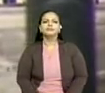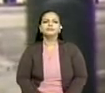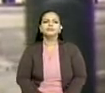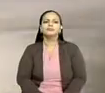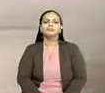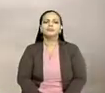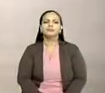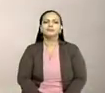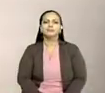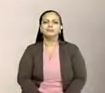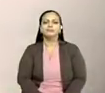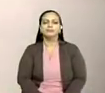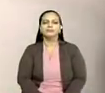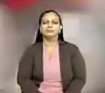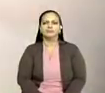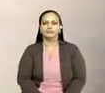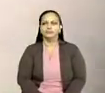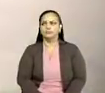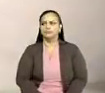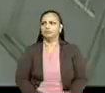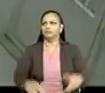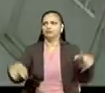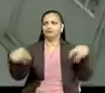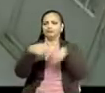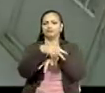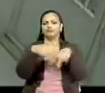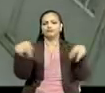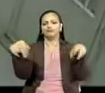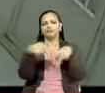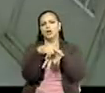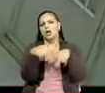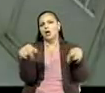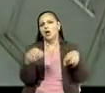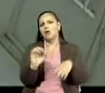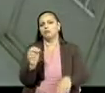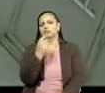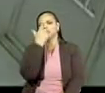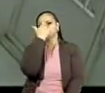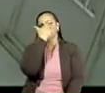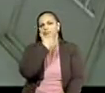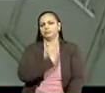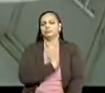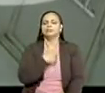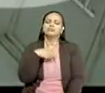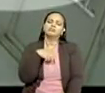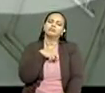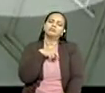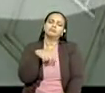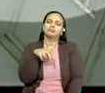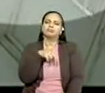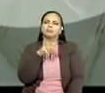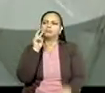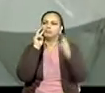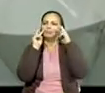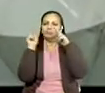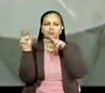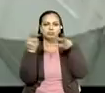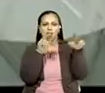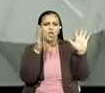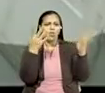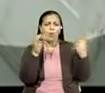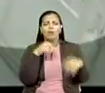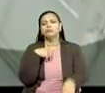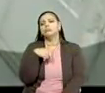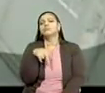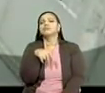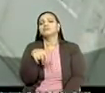Están al acecho de quien cruza distraída o solitaria por cualquiera de las calles transversales. Y todo sucede